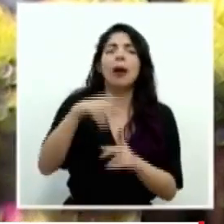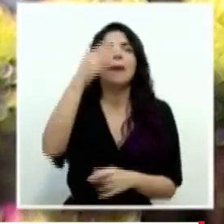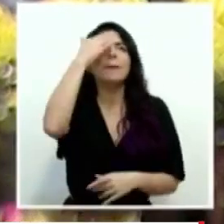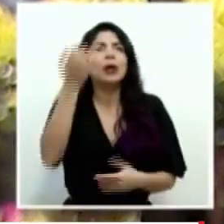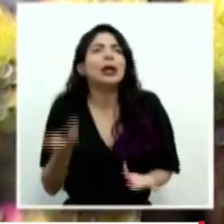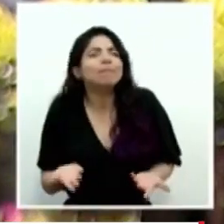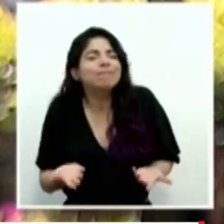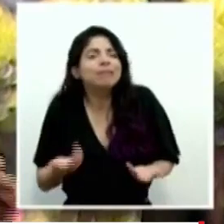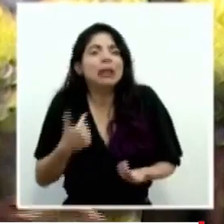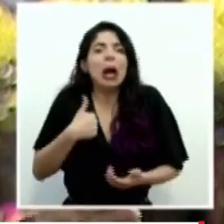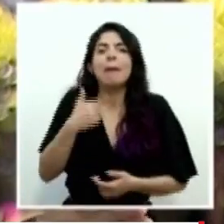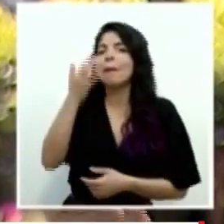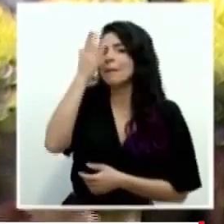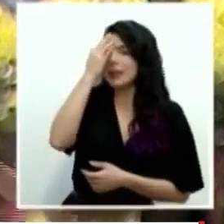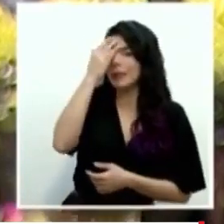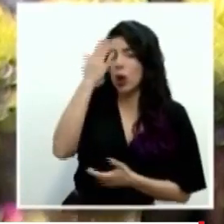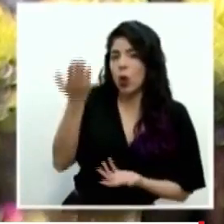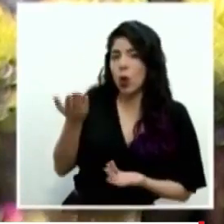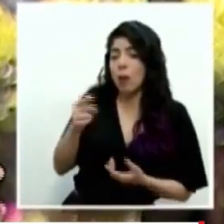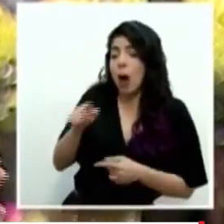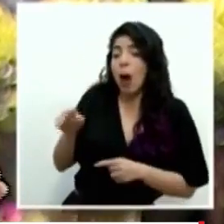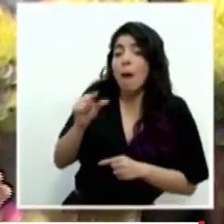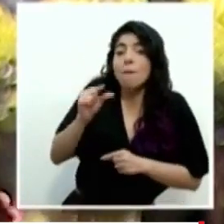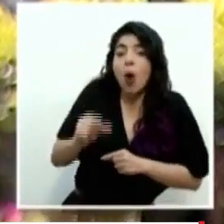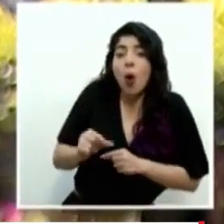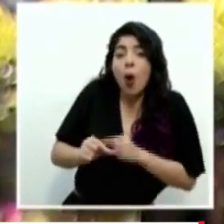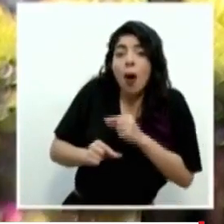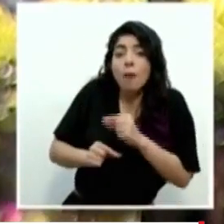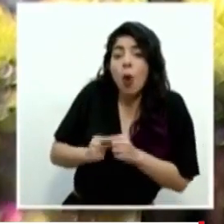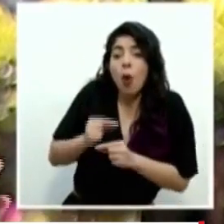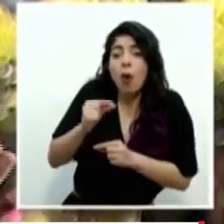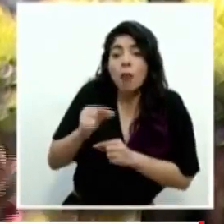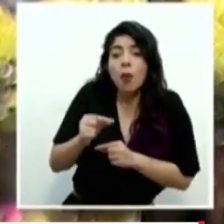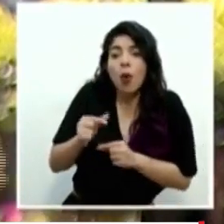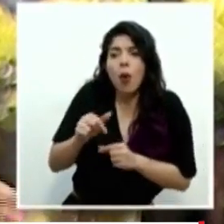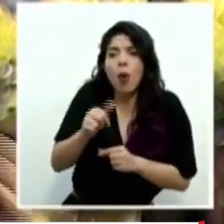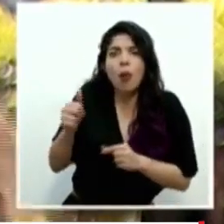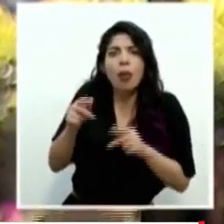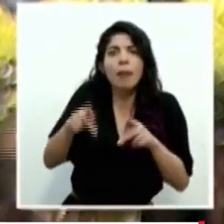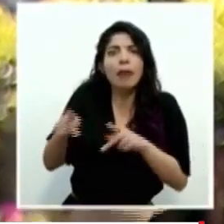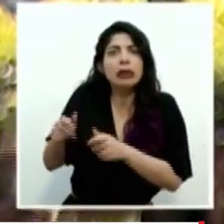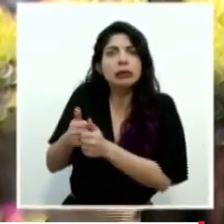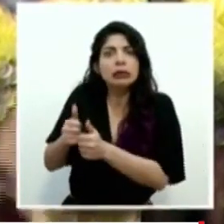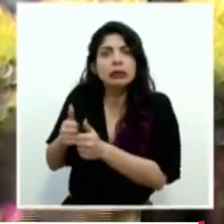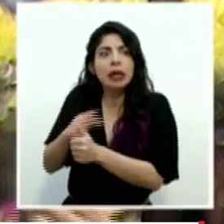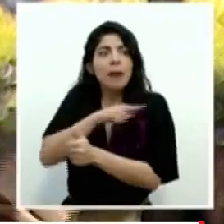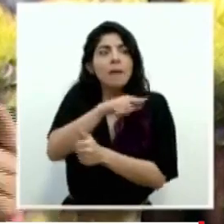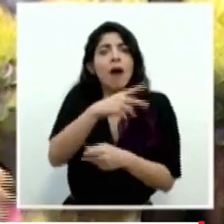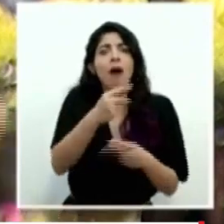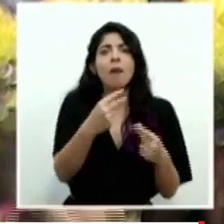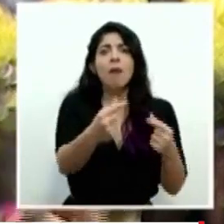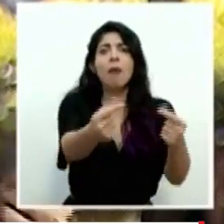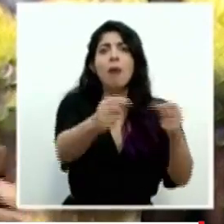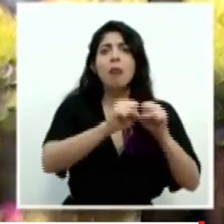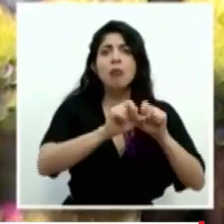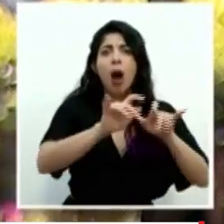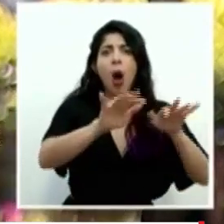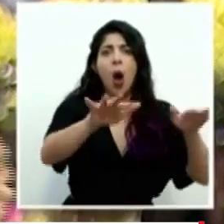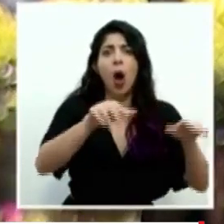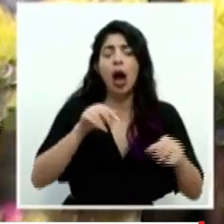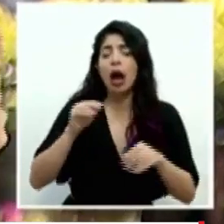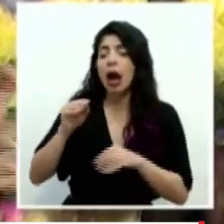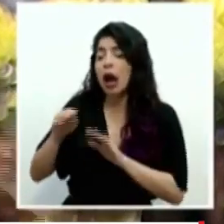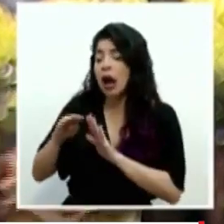Porque de cierto modo me preocupa que esa gradualidad esté quedando rezagada a la velocidad que tiene en ese momento el